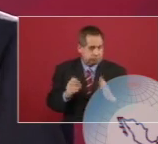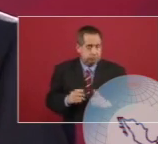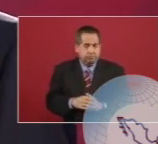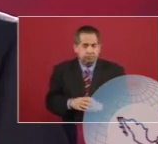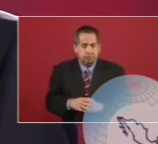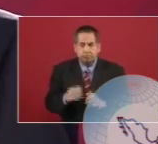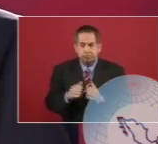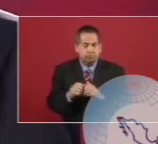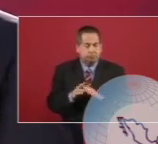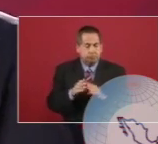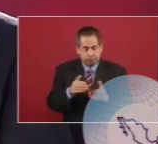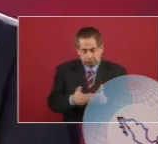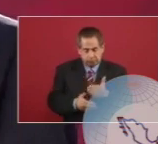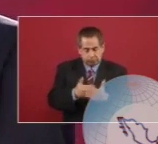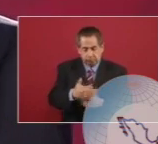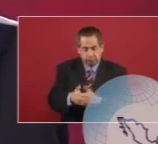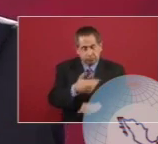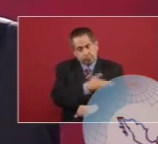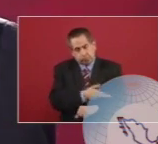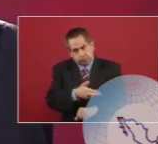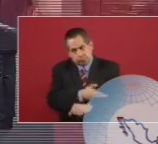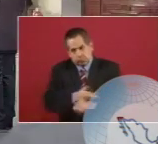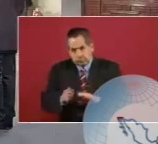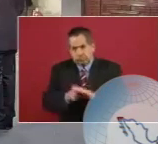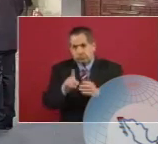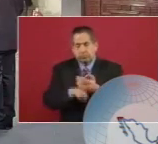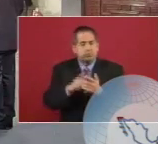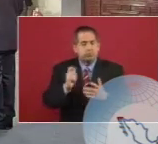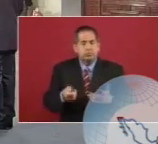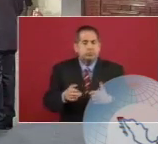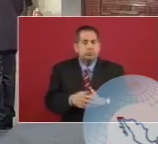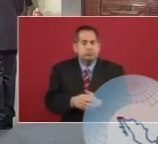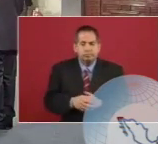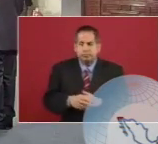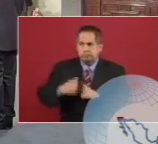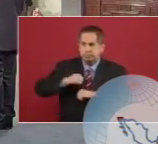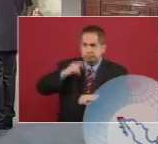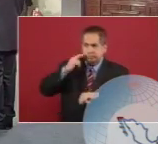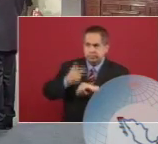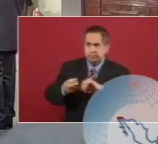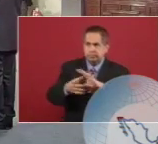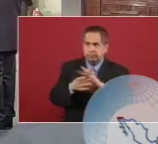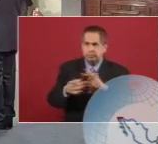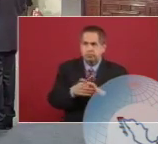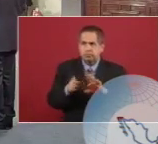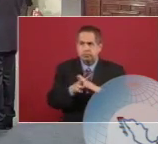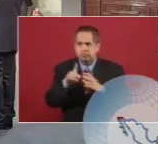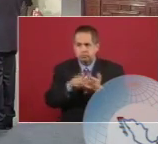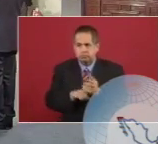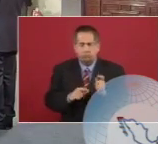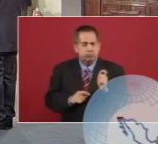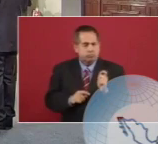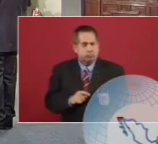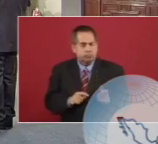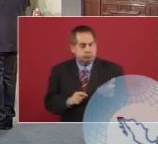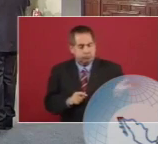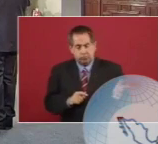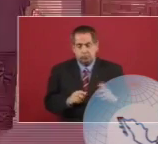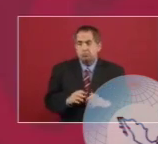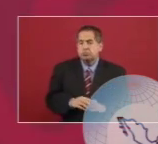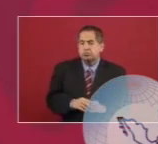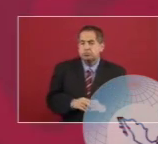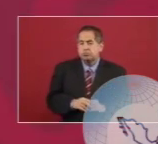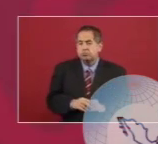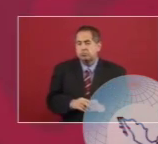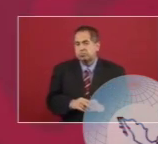los procedimientos y con los órganos que tiene este